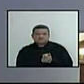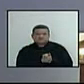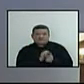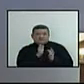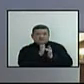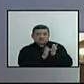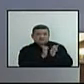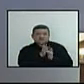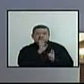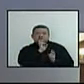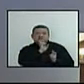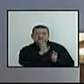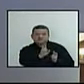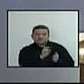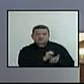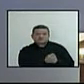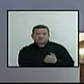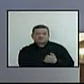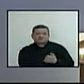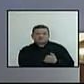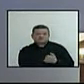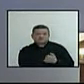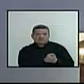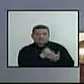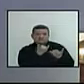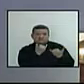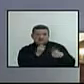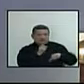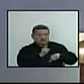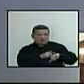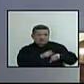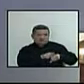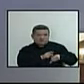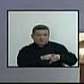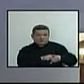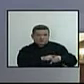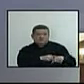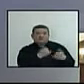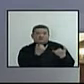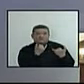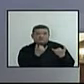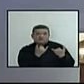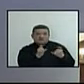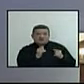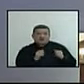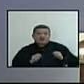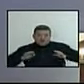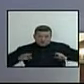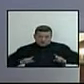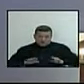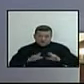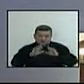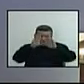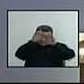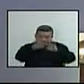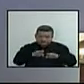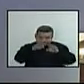Jesús les contestó: ha llegado la hora de que sea glorificado el Hijo del